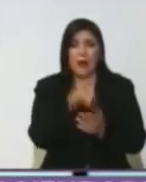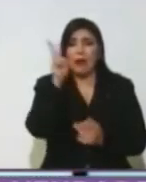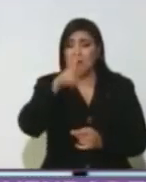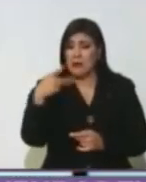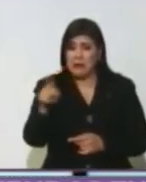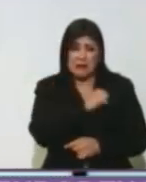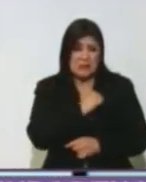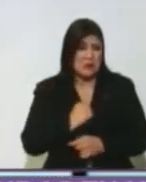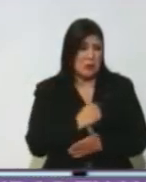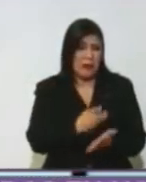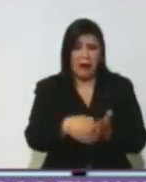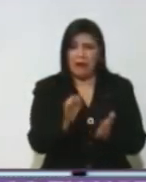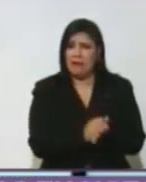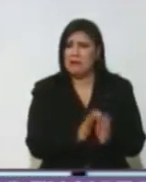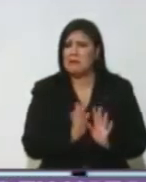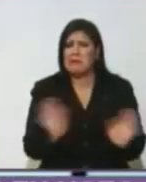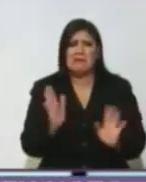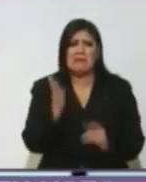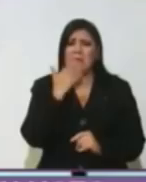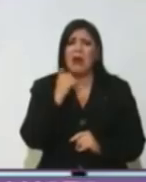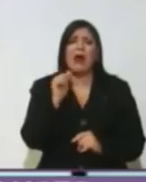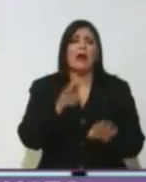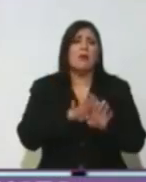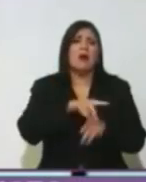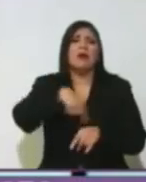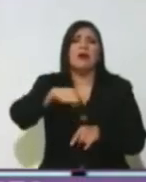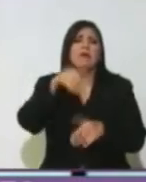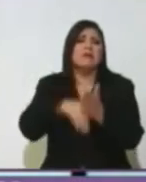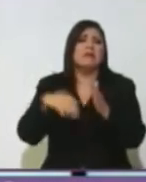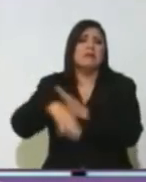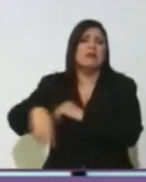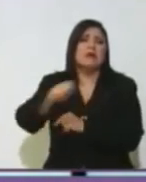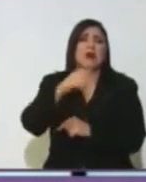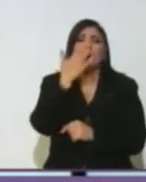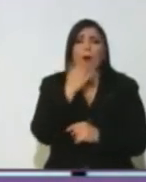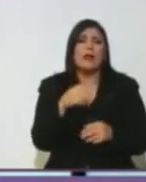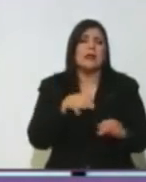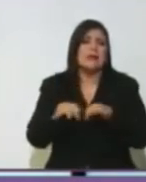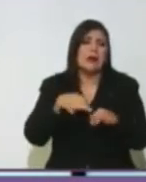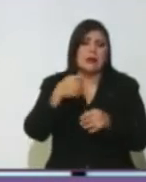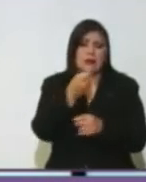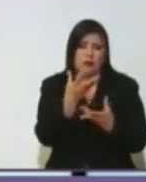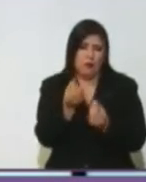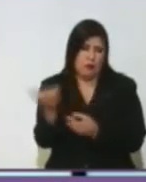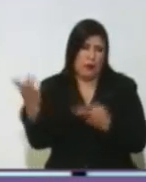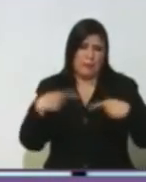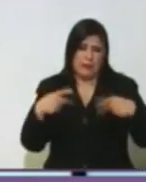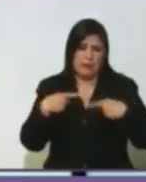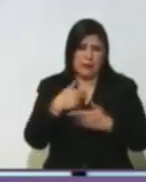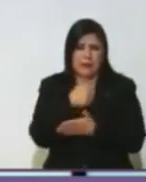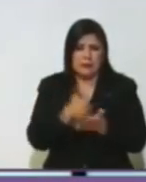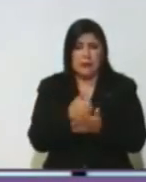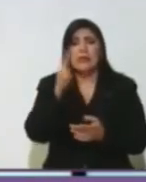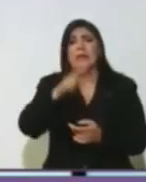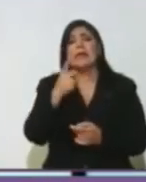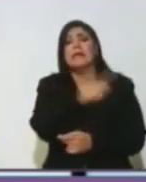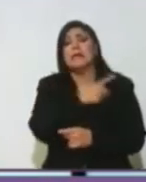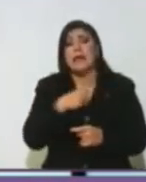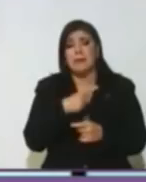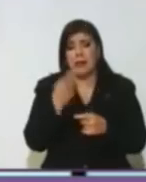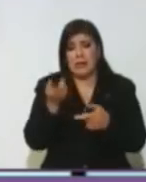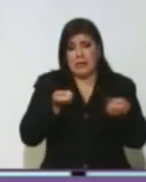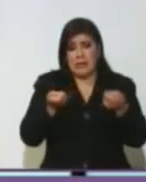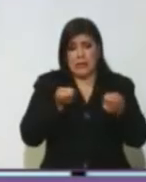superhéroe le has dejado sin empleo a muchas personas en la ciudad y el planteamiento es regular las marchas